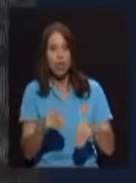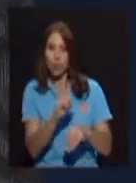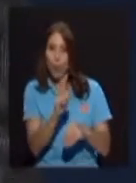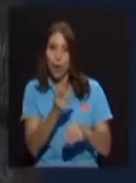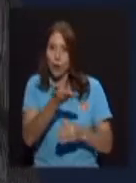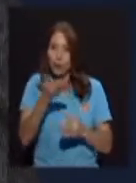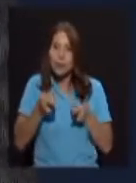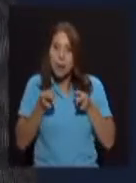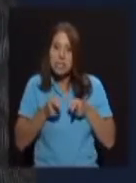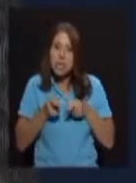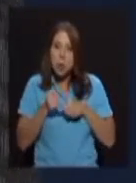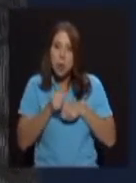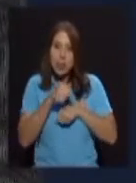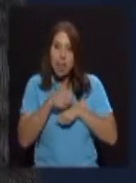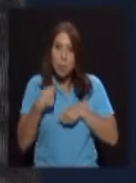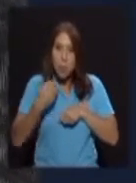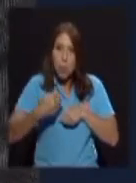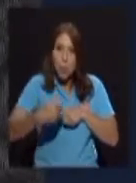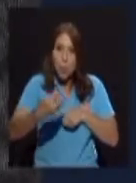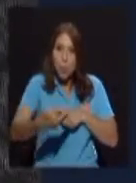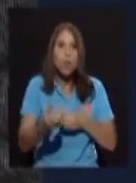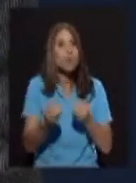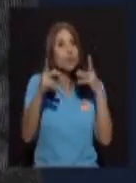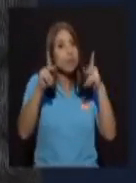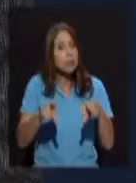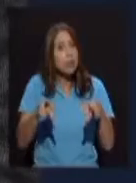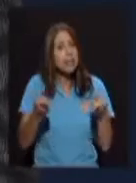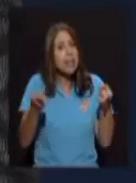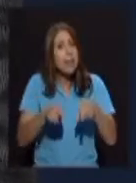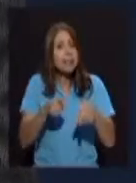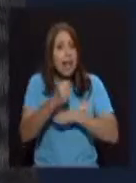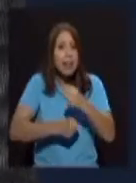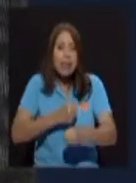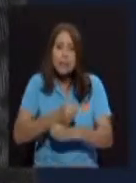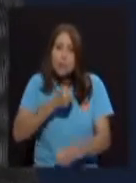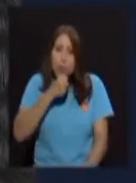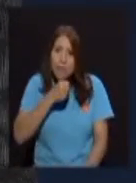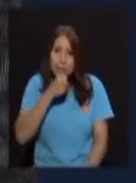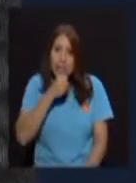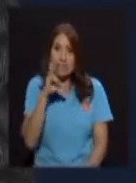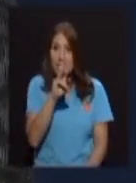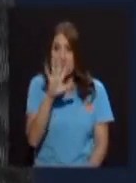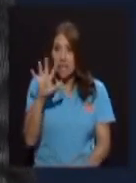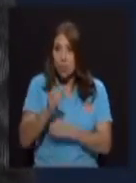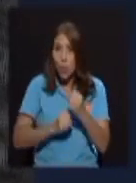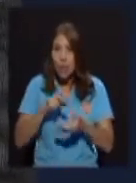el tiempo. Y de hecho pasan a edades muy avanzadas para muchas personas. Los 65 años no es ninguna